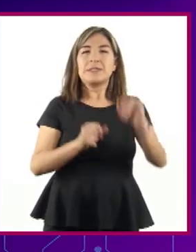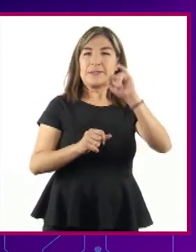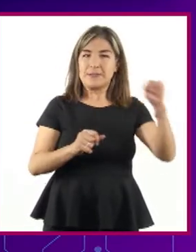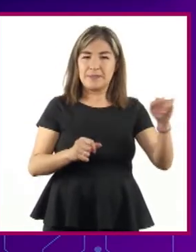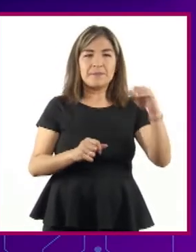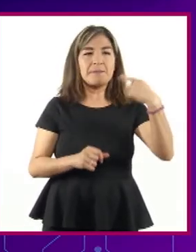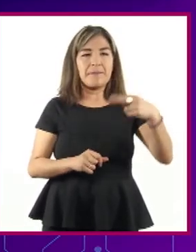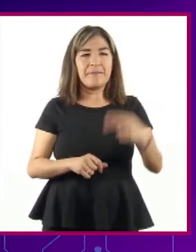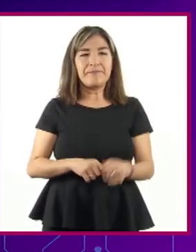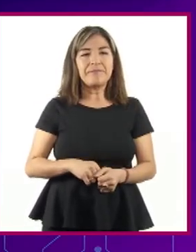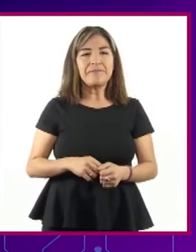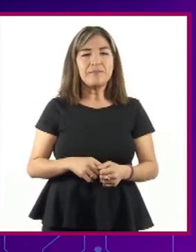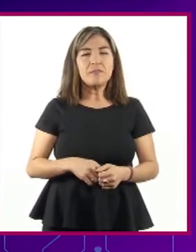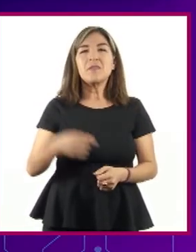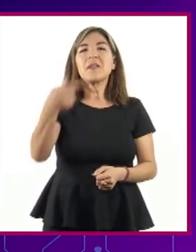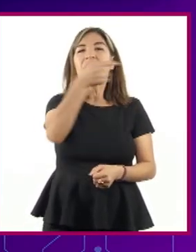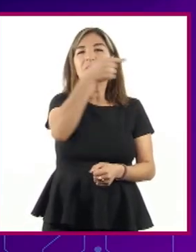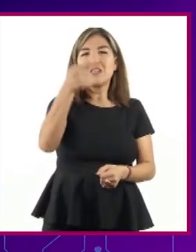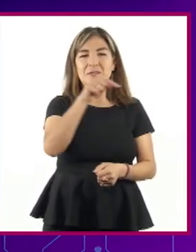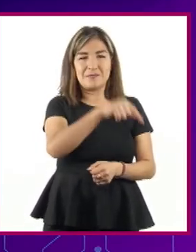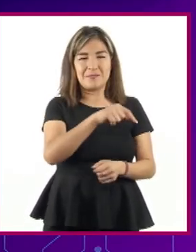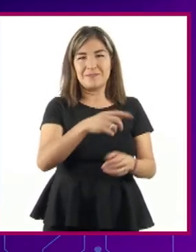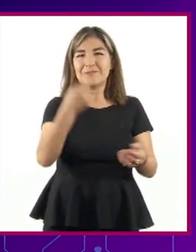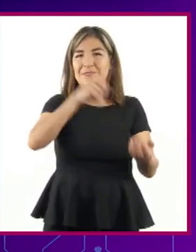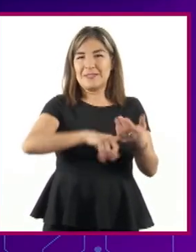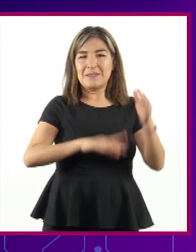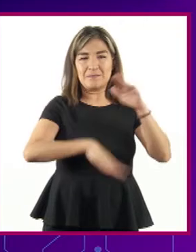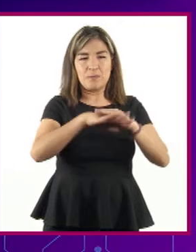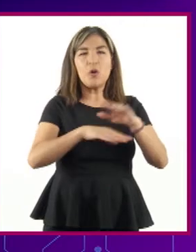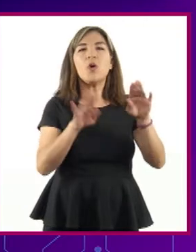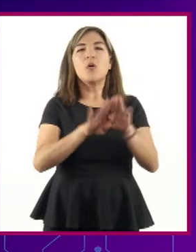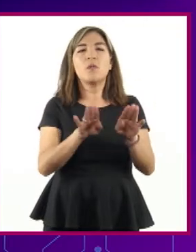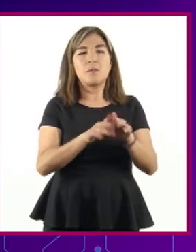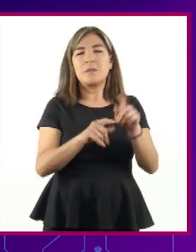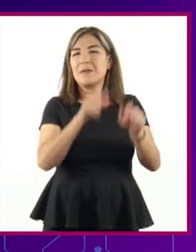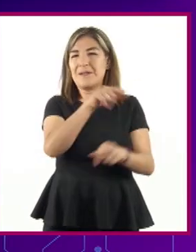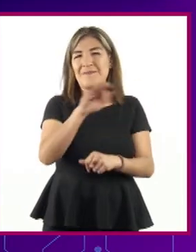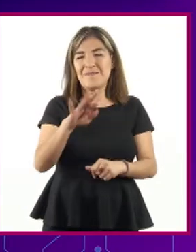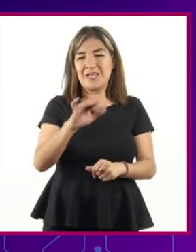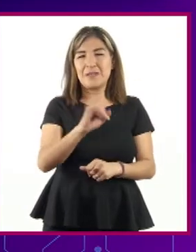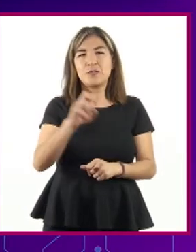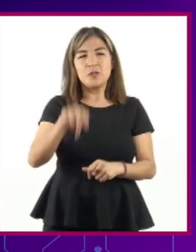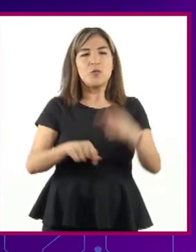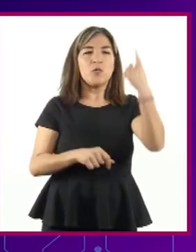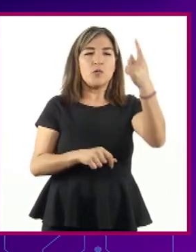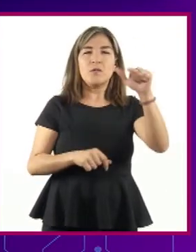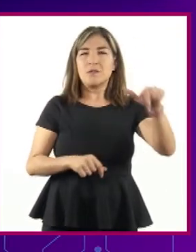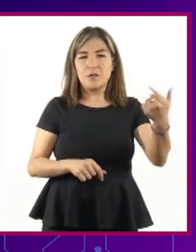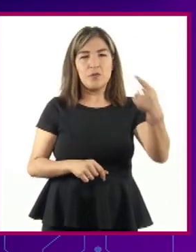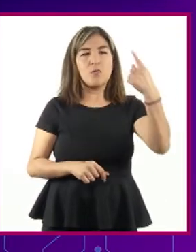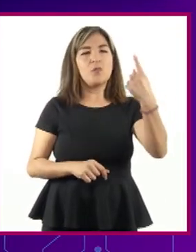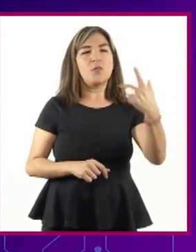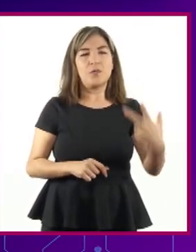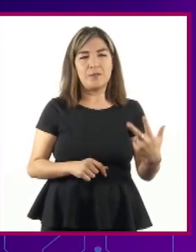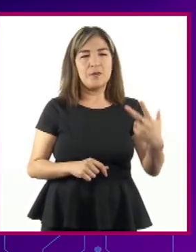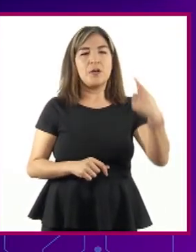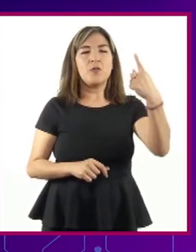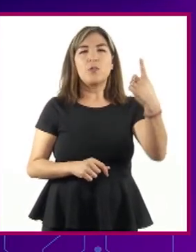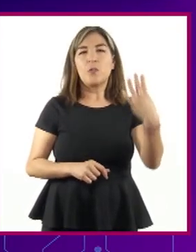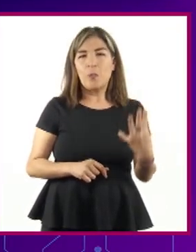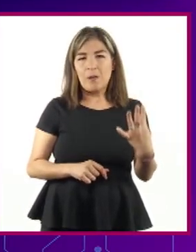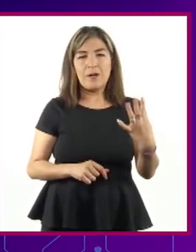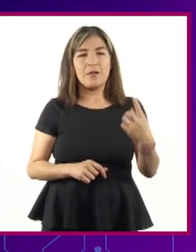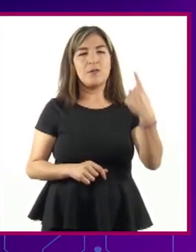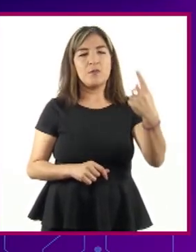nombrada fracción del tanque, se ubican las siguientes cantidades a modo de fracción: un doceavo, un octavo, un